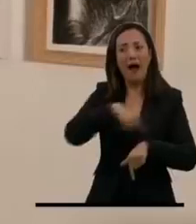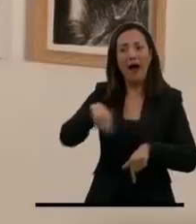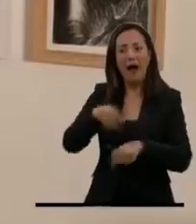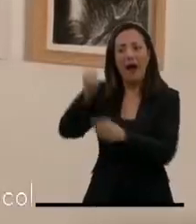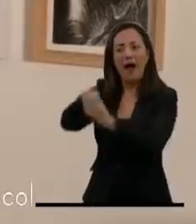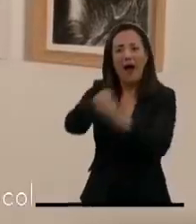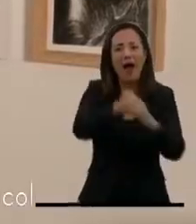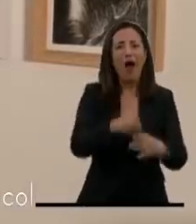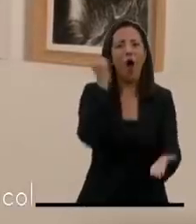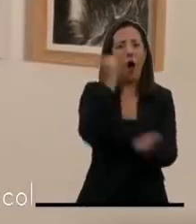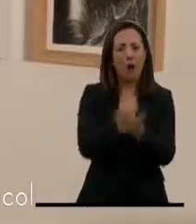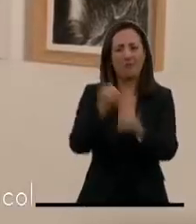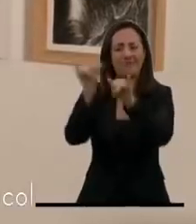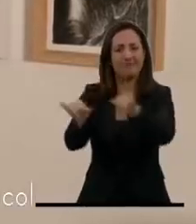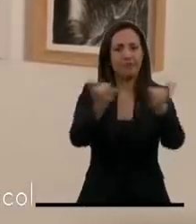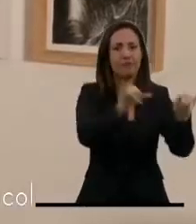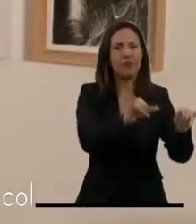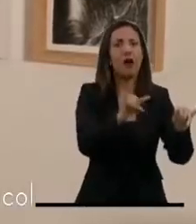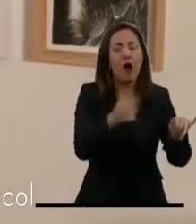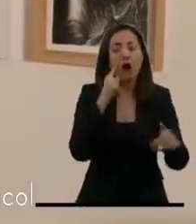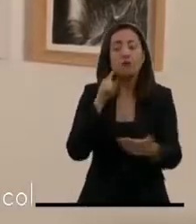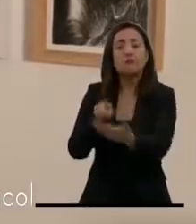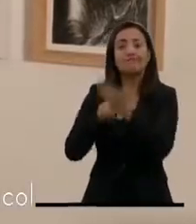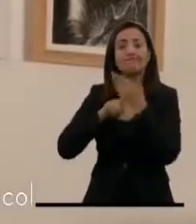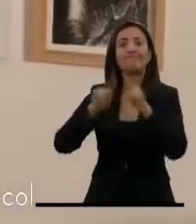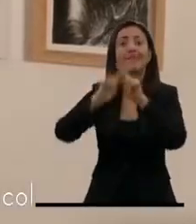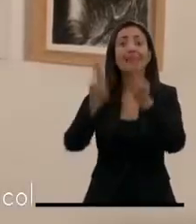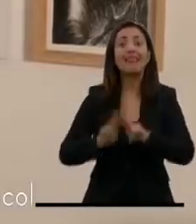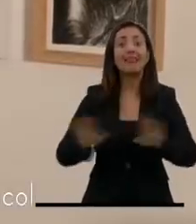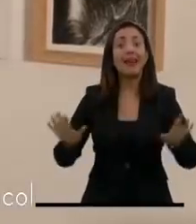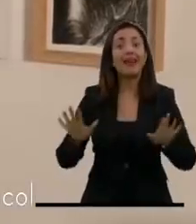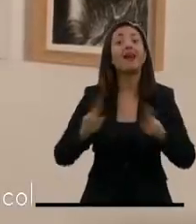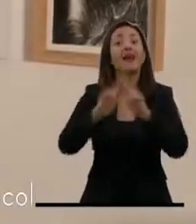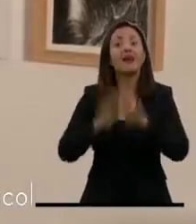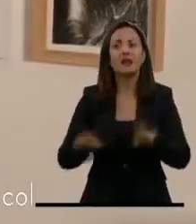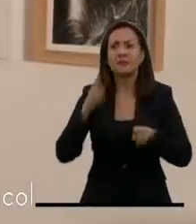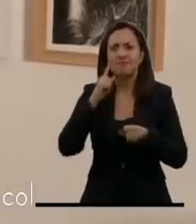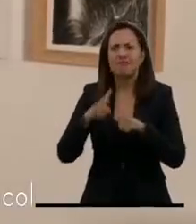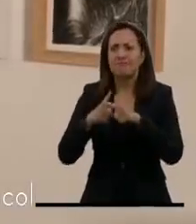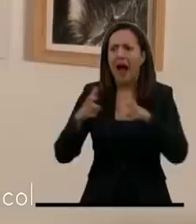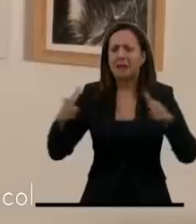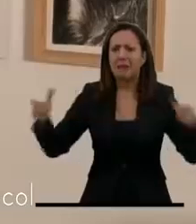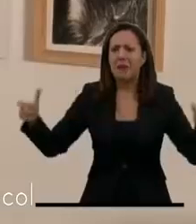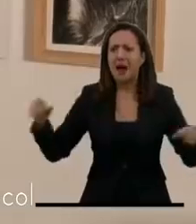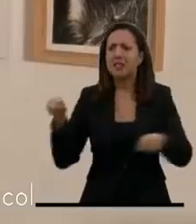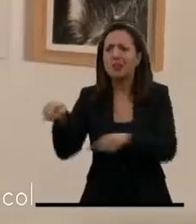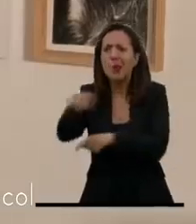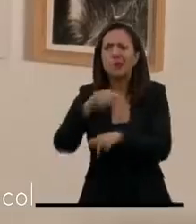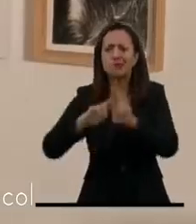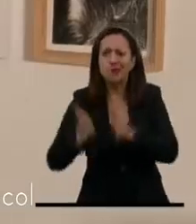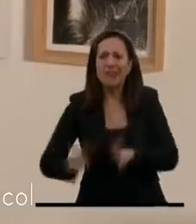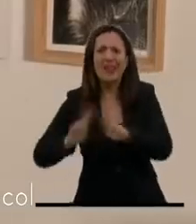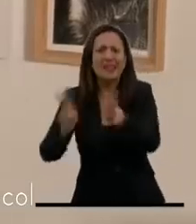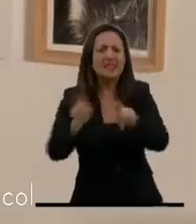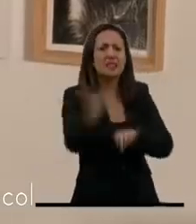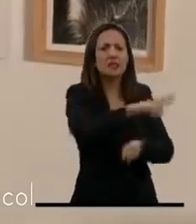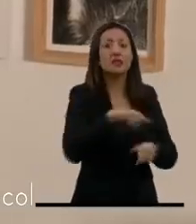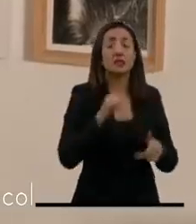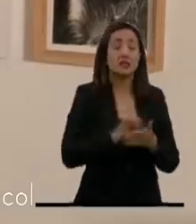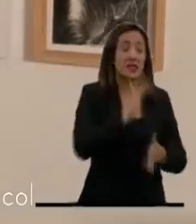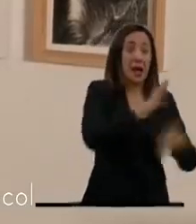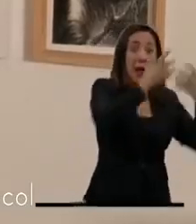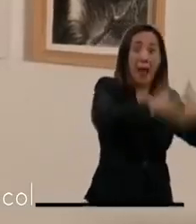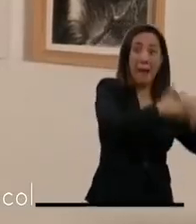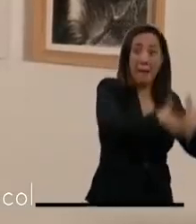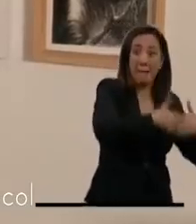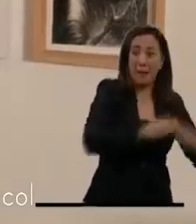obligatorios, Internet ha tenido un crecimiento inusual. Y aunque los operadores han tratado de garantizar el servicio y han hecho varios esfuerzos para